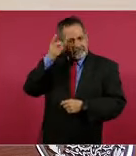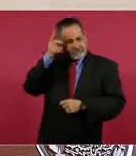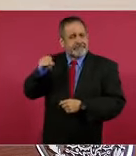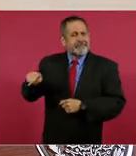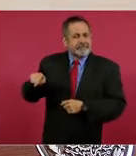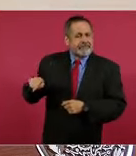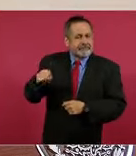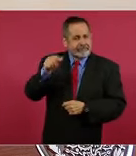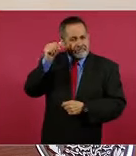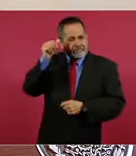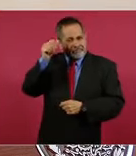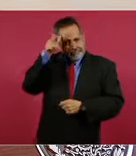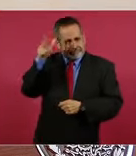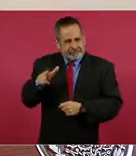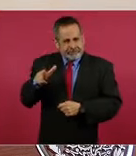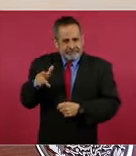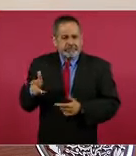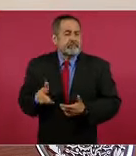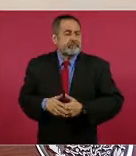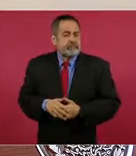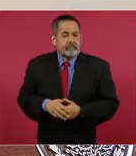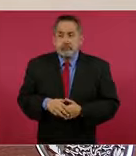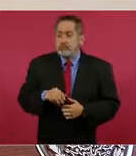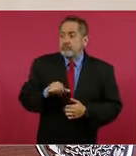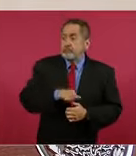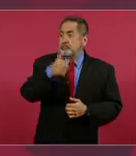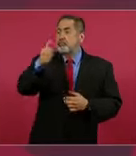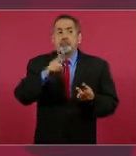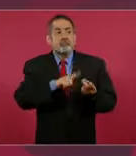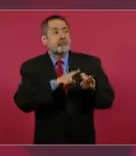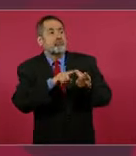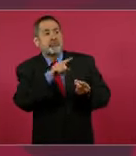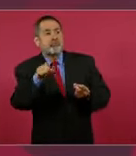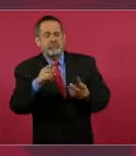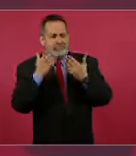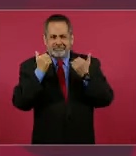¿En dónde se encuentran dirigentes así?